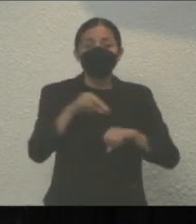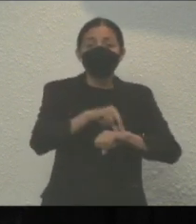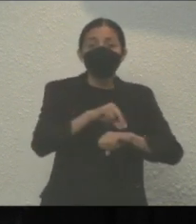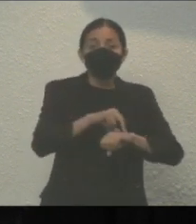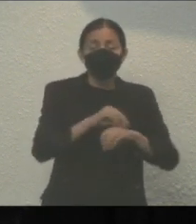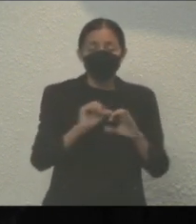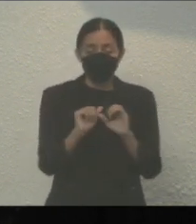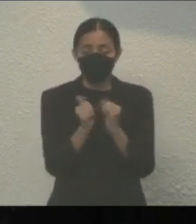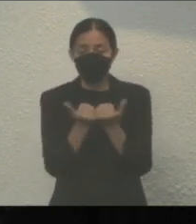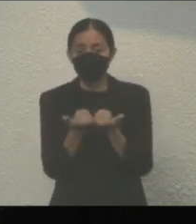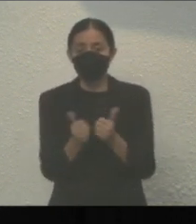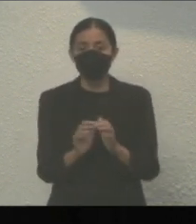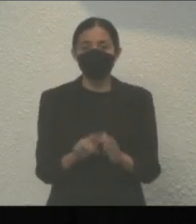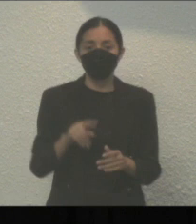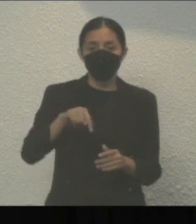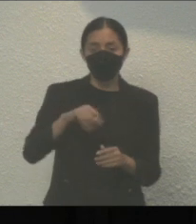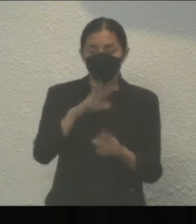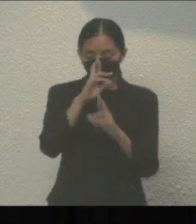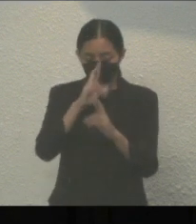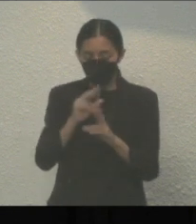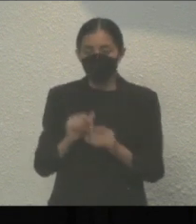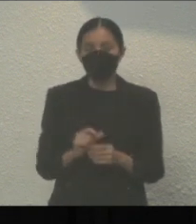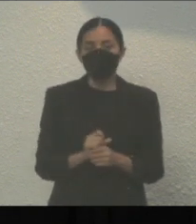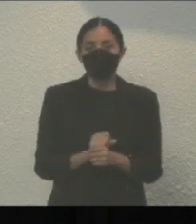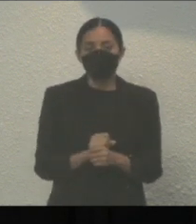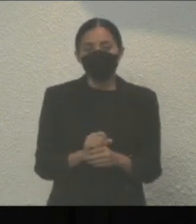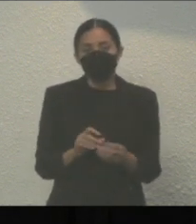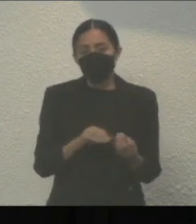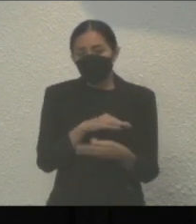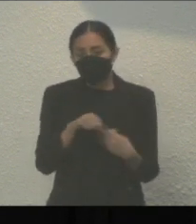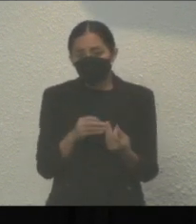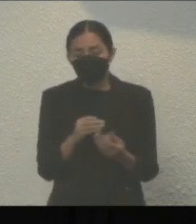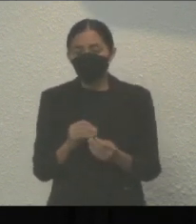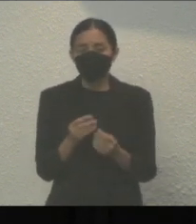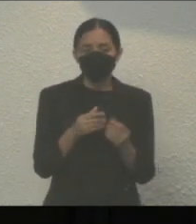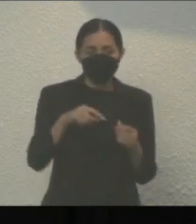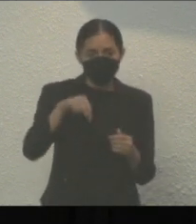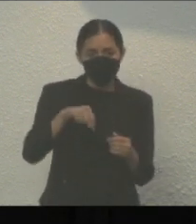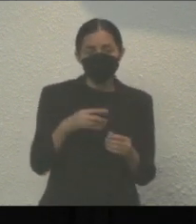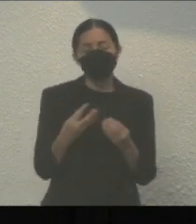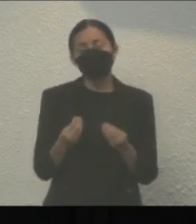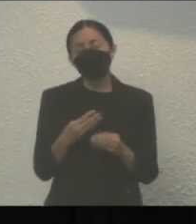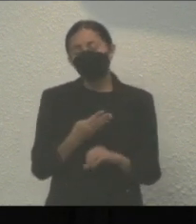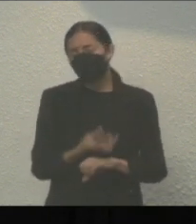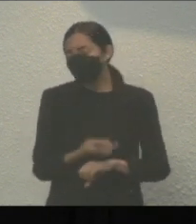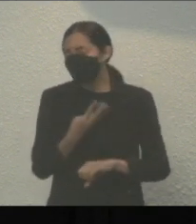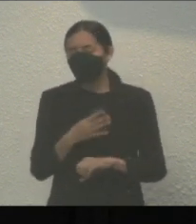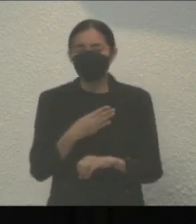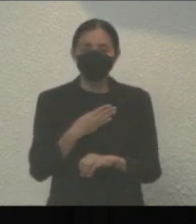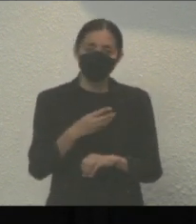asociaciones, respetable concurrencia, medios de comunicación, muy buenos días.